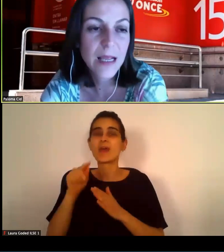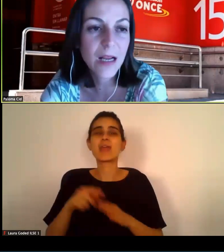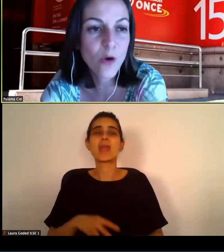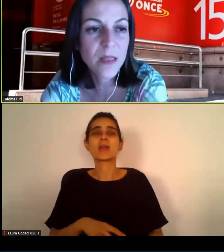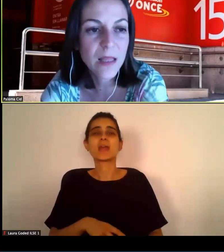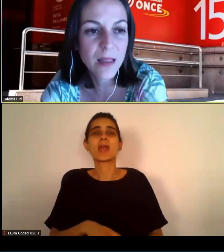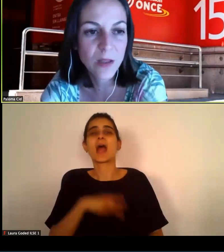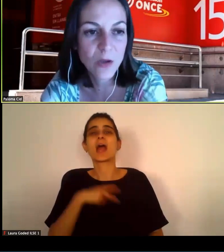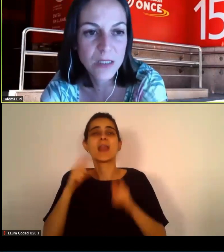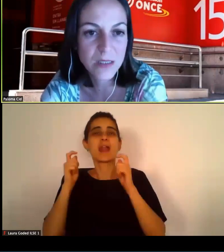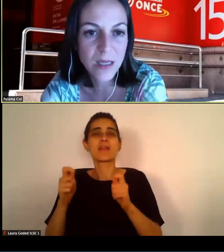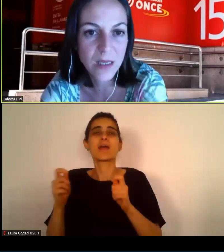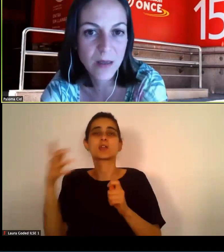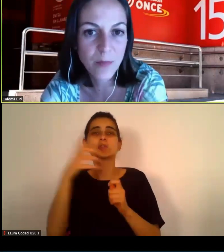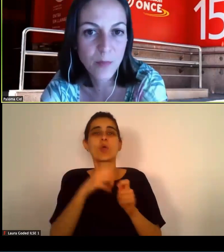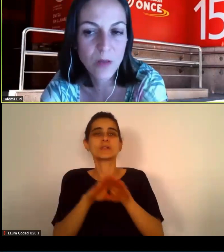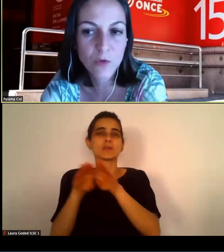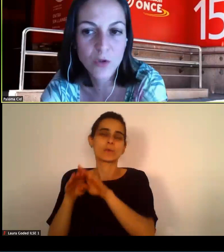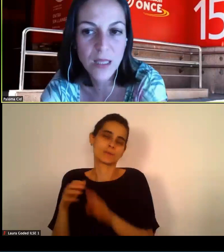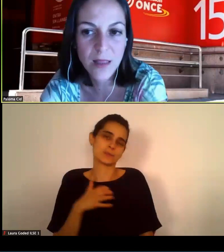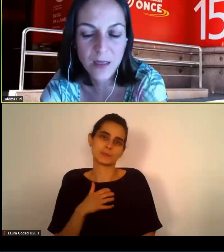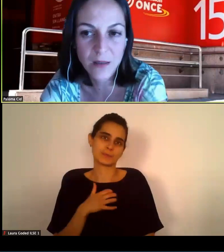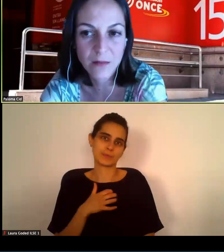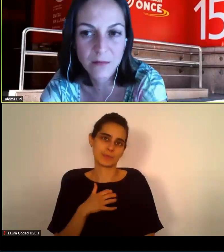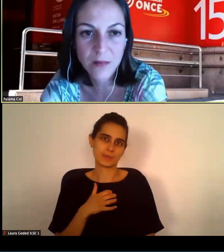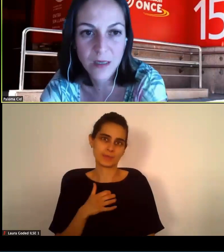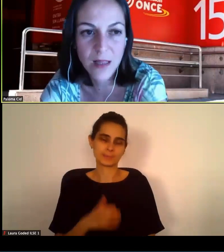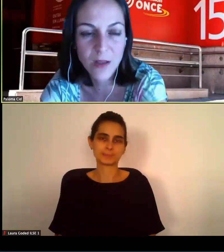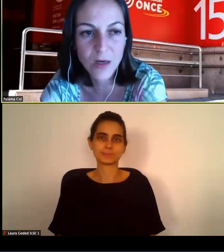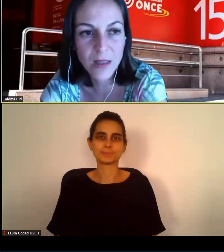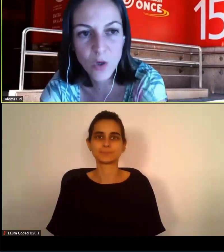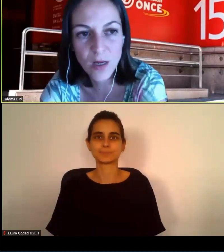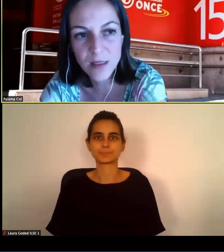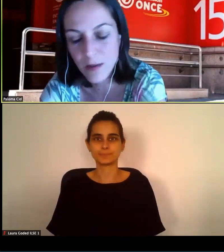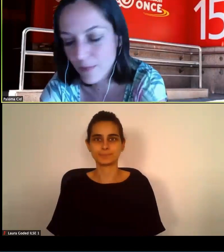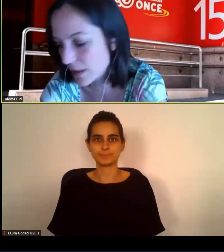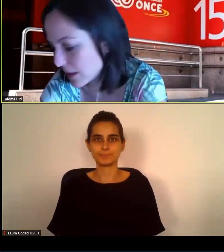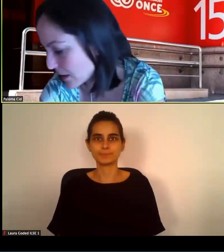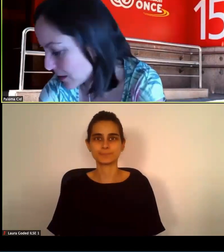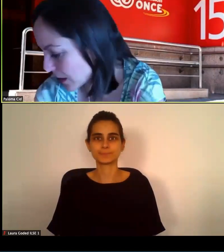¿Qué recomendaciones podemos hacer relacionadas con la